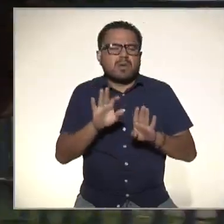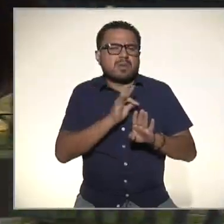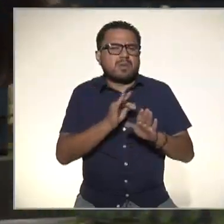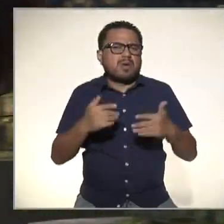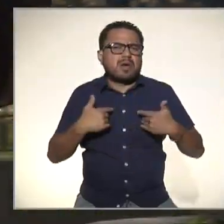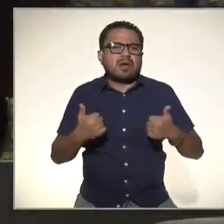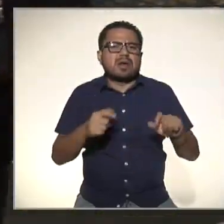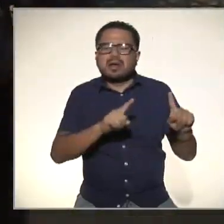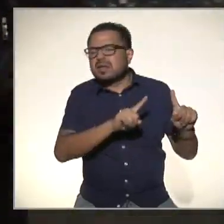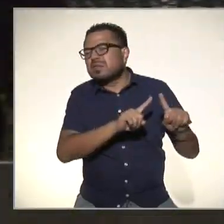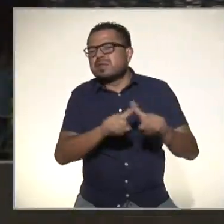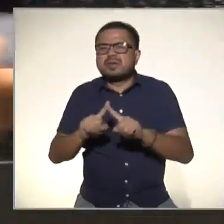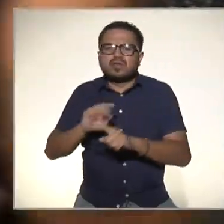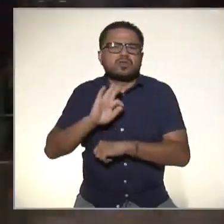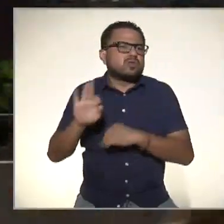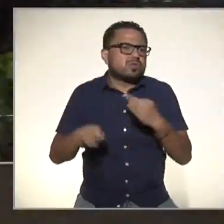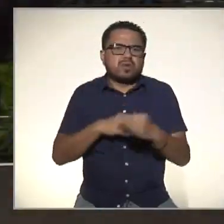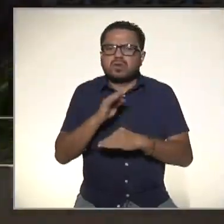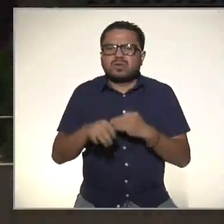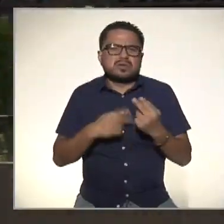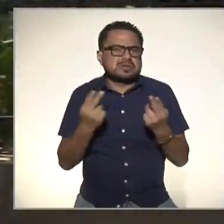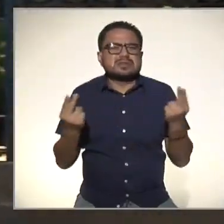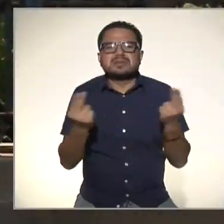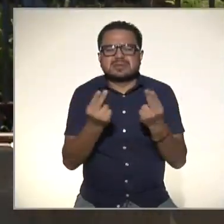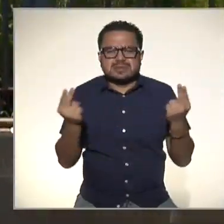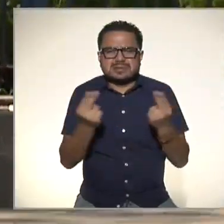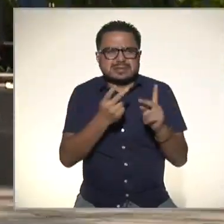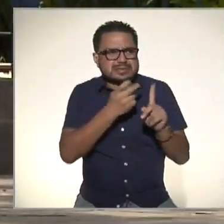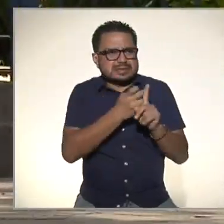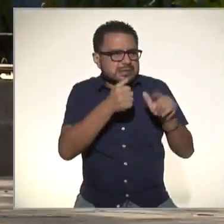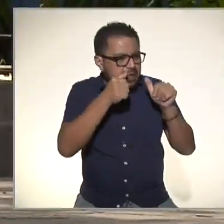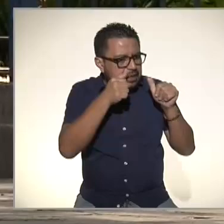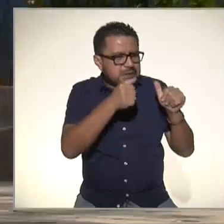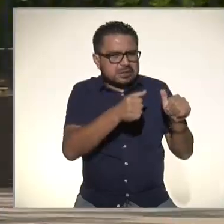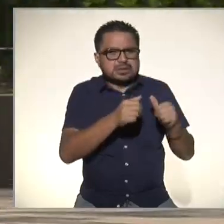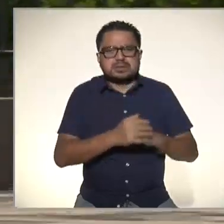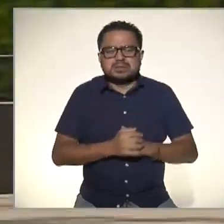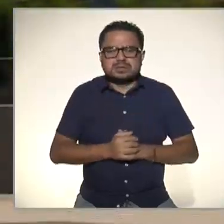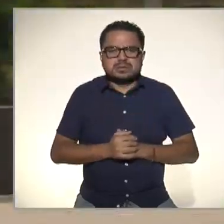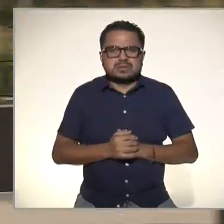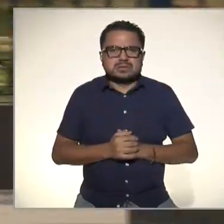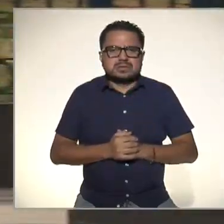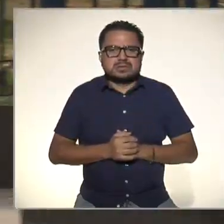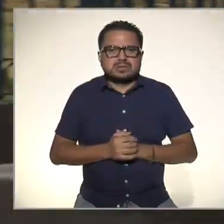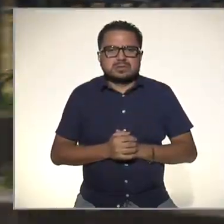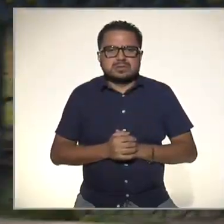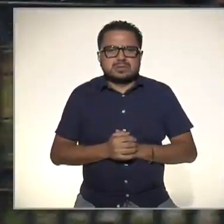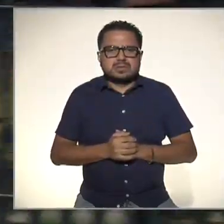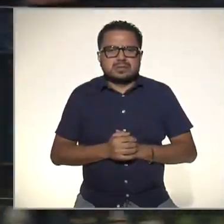la diversidad todos y todas necesitamos esa atención.